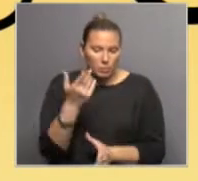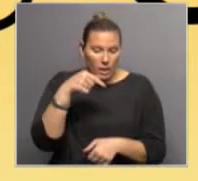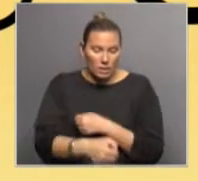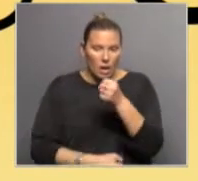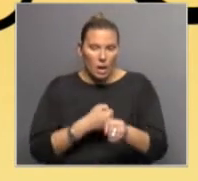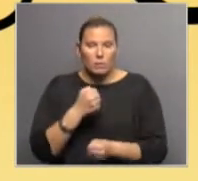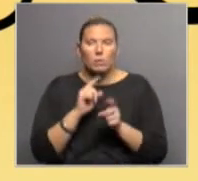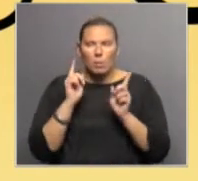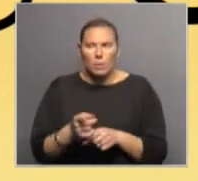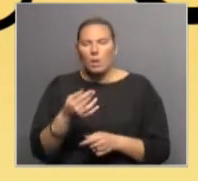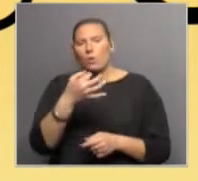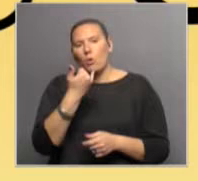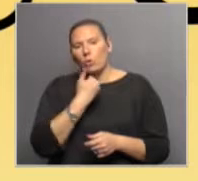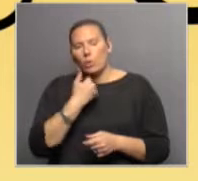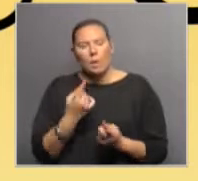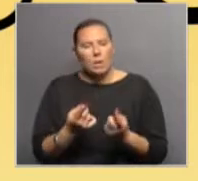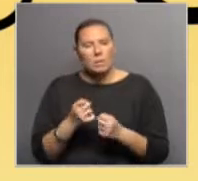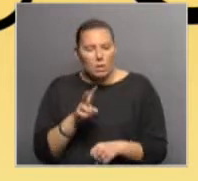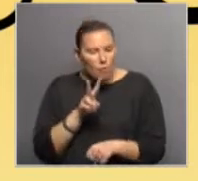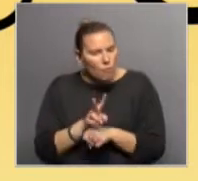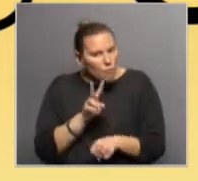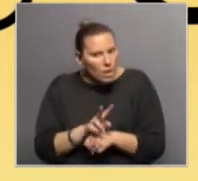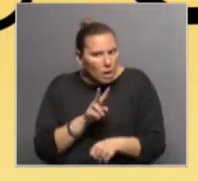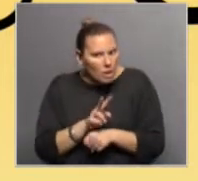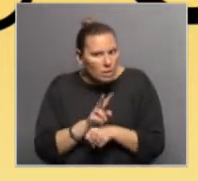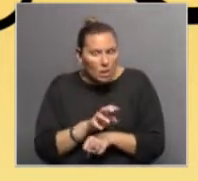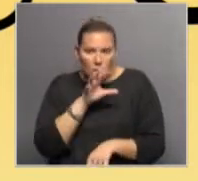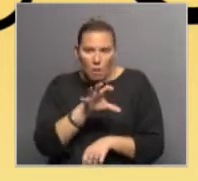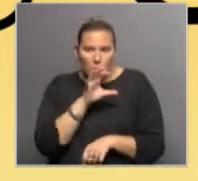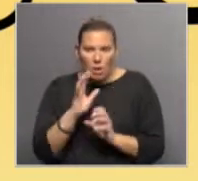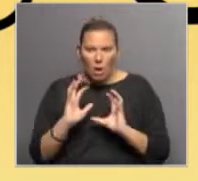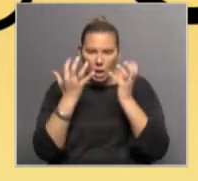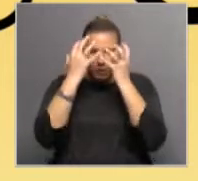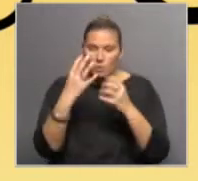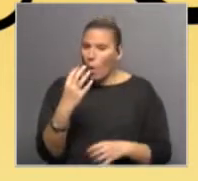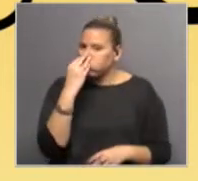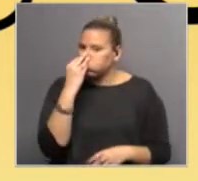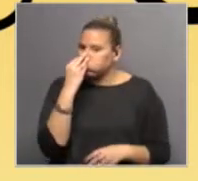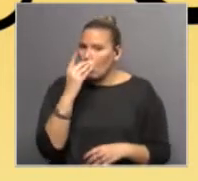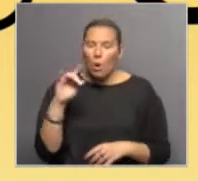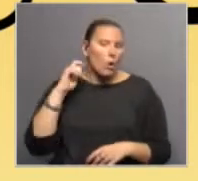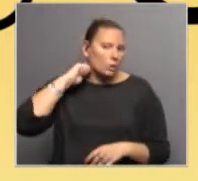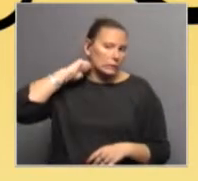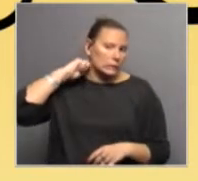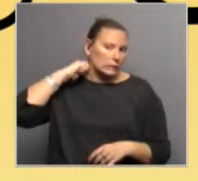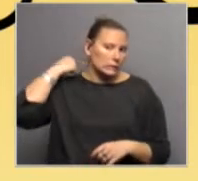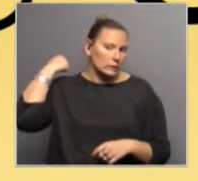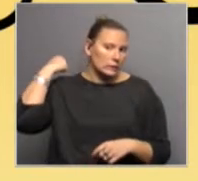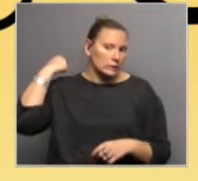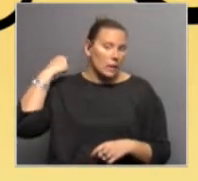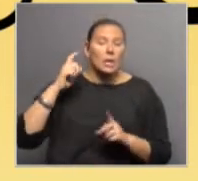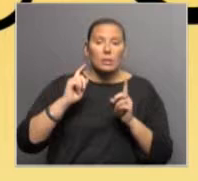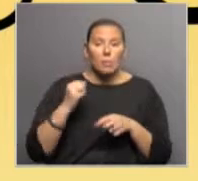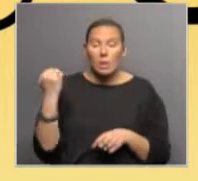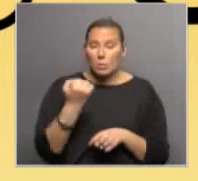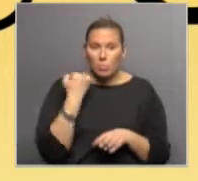de que es necesario que se cumpla la fiscalización de perros agresivos con bozal o correa, y también la